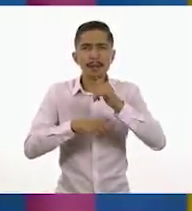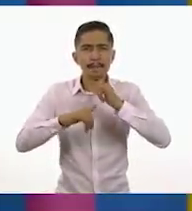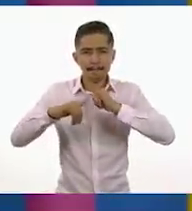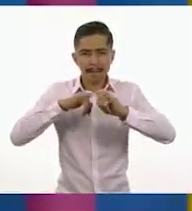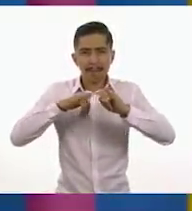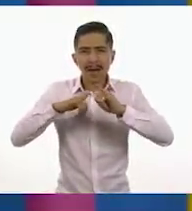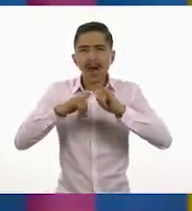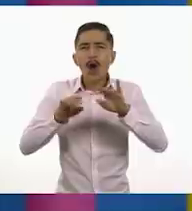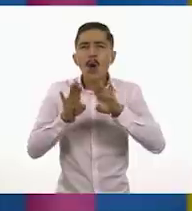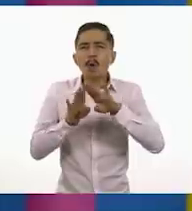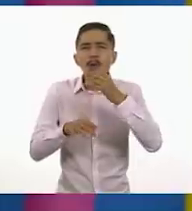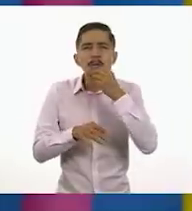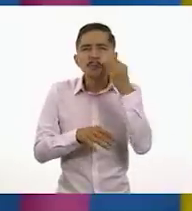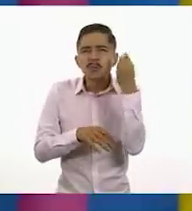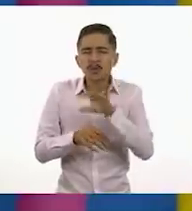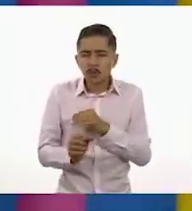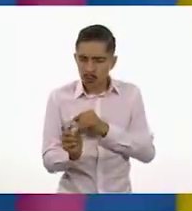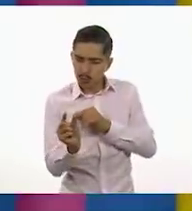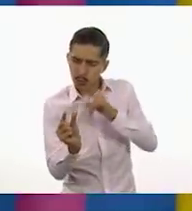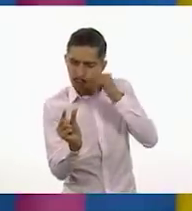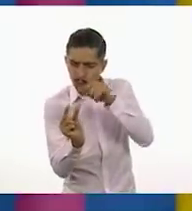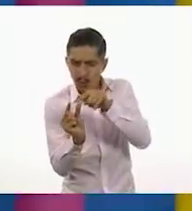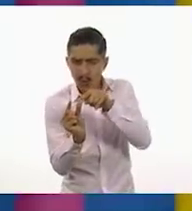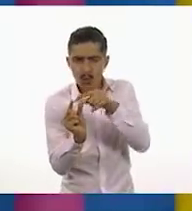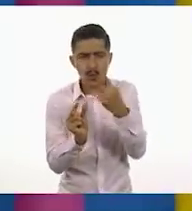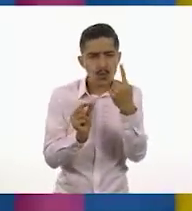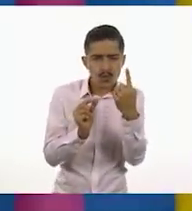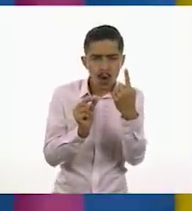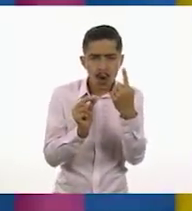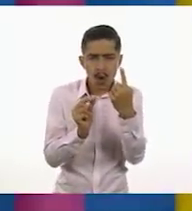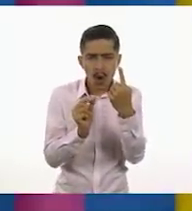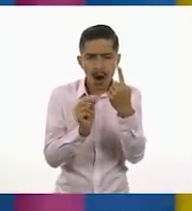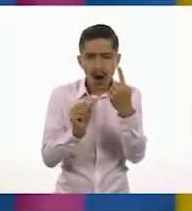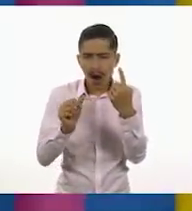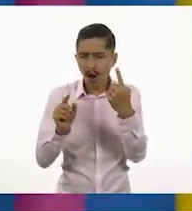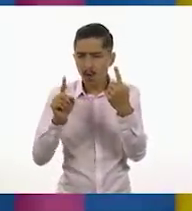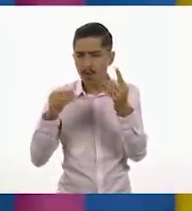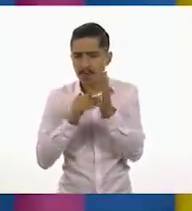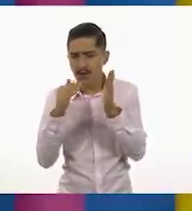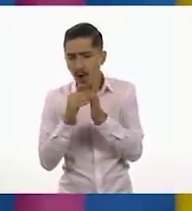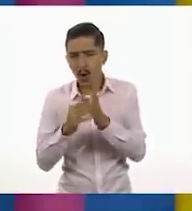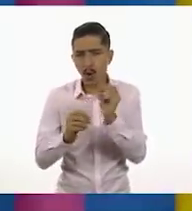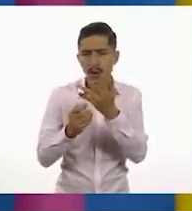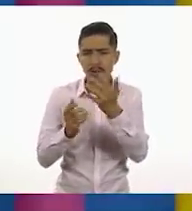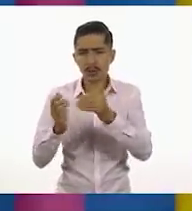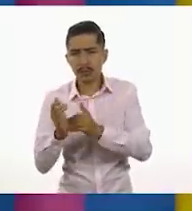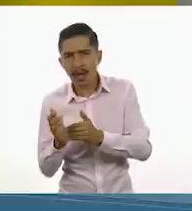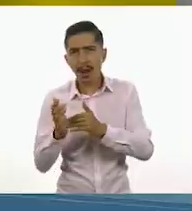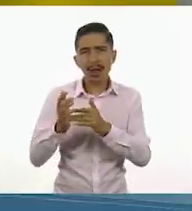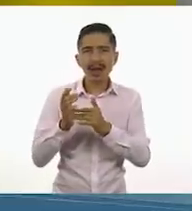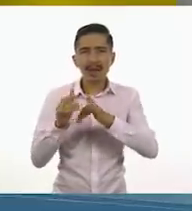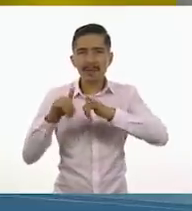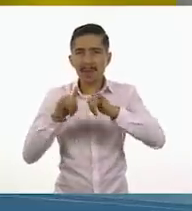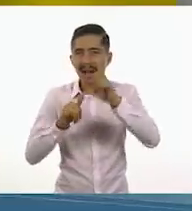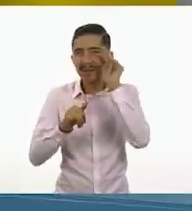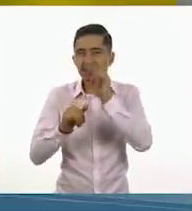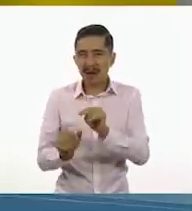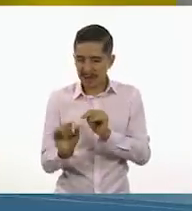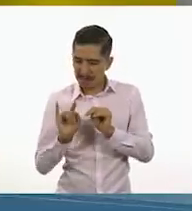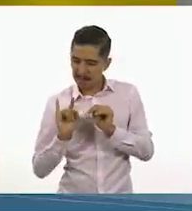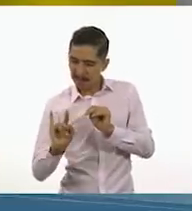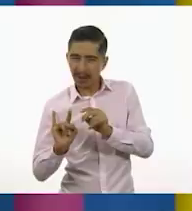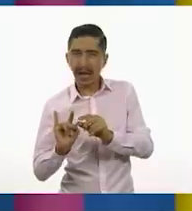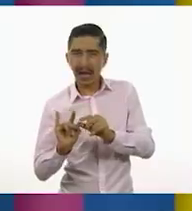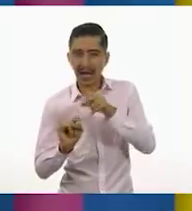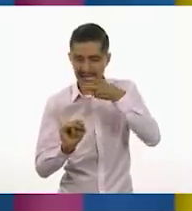así como chiquititos, ¿no? Como 1 entre 500,000 o 1 entre 1,000,000 y así, ¿no? Sí, exactamente, con esa.